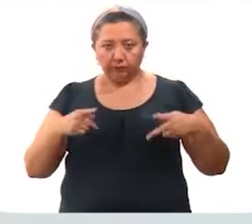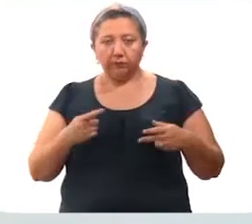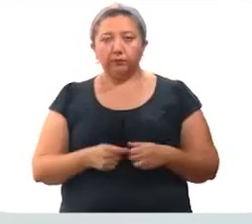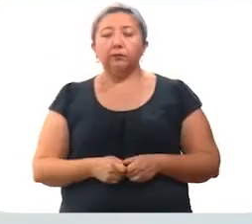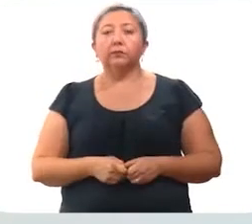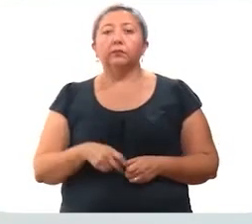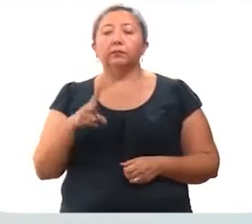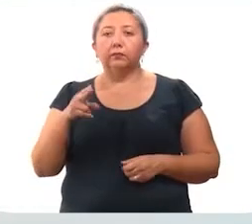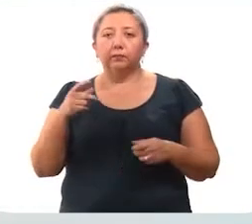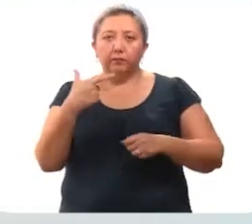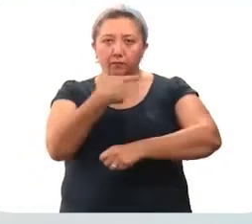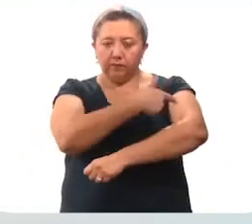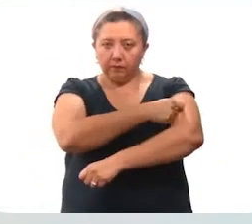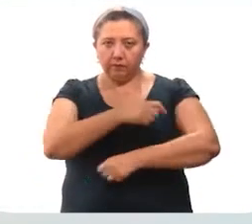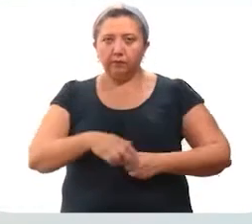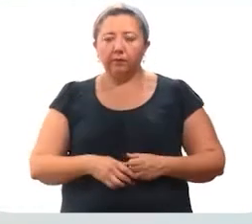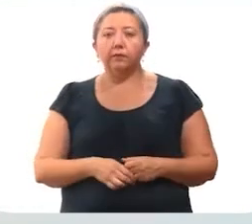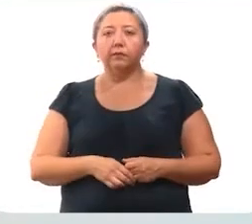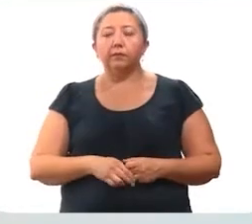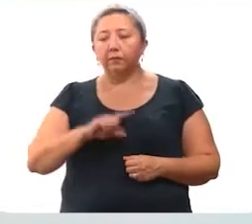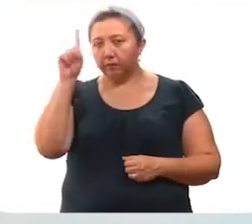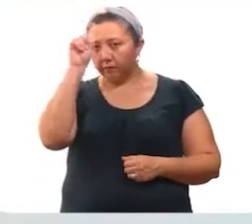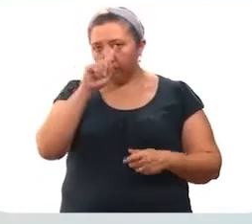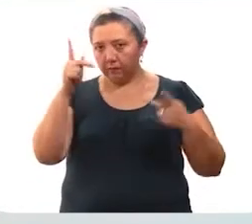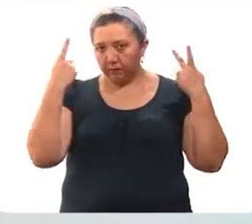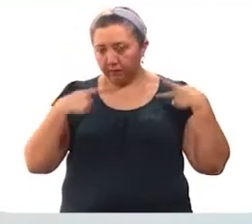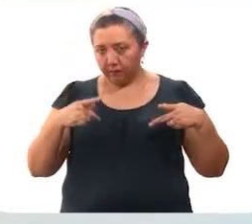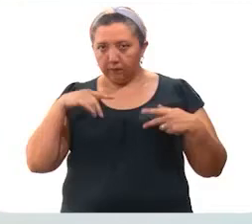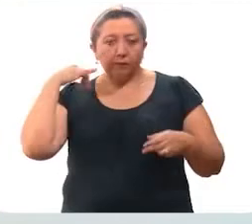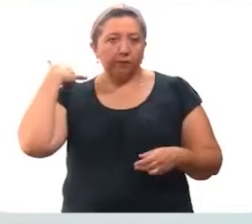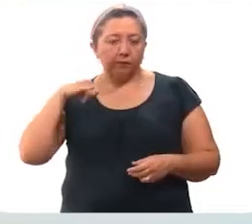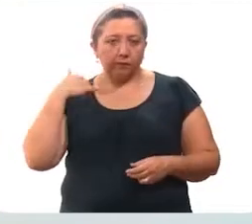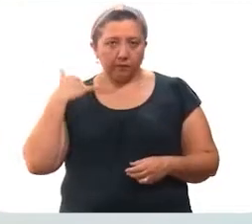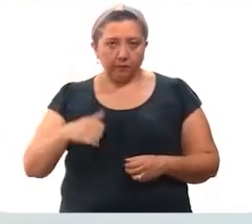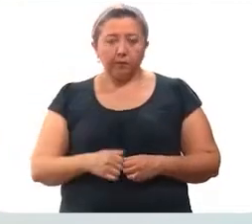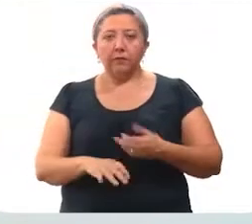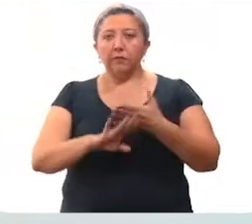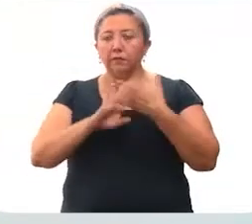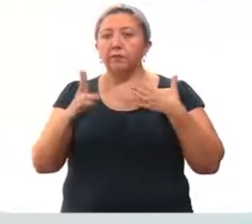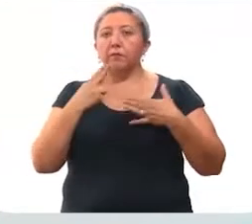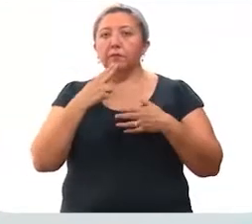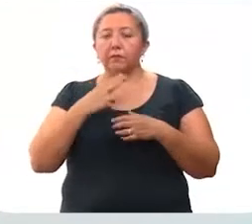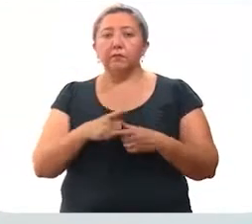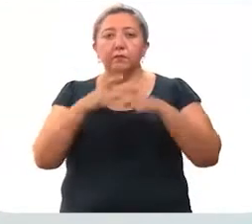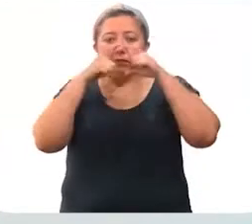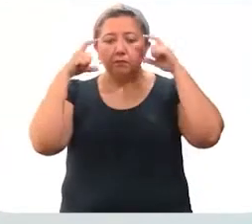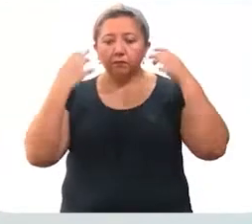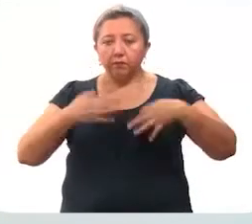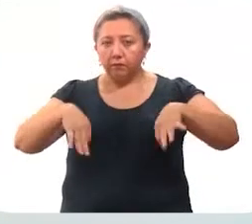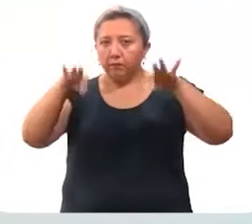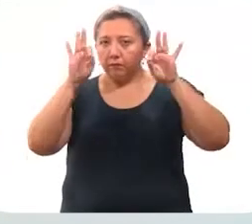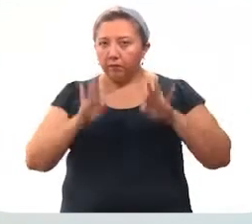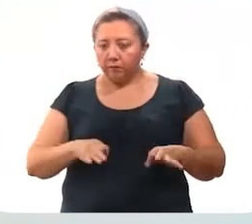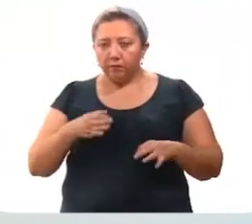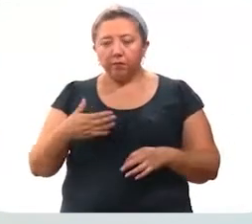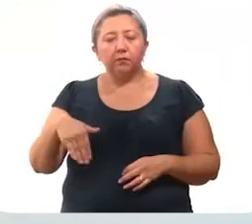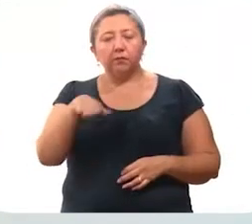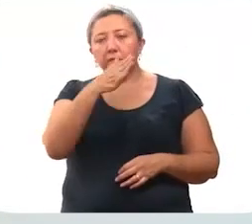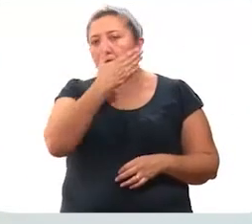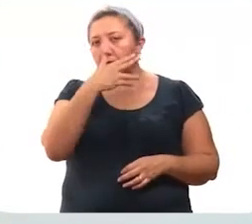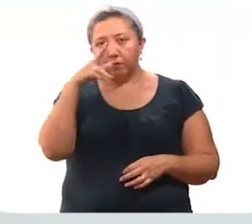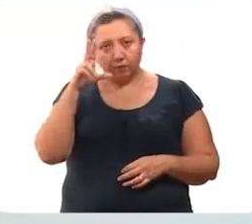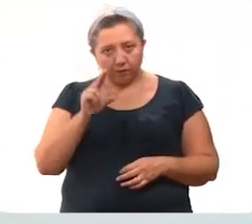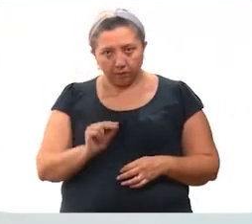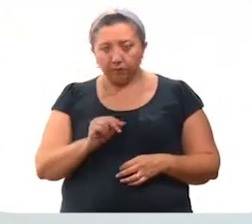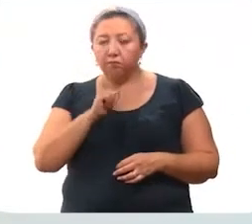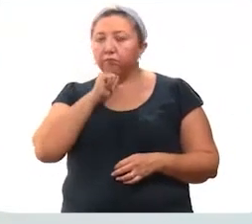población, incluso la vacunada, y recomienda a la población yucateca evitar el uso de cubrebocas de tela o pañoletas,